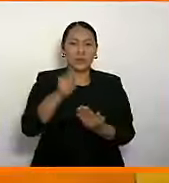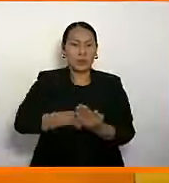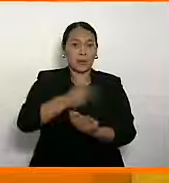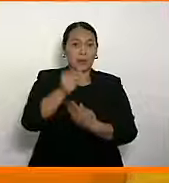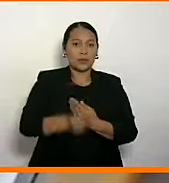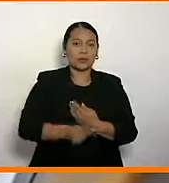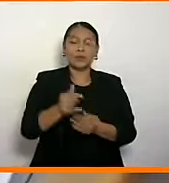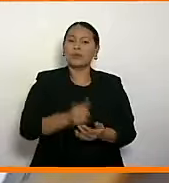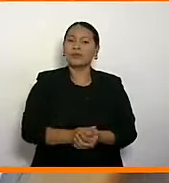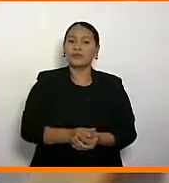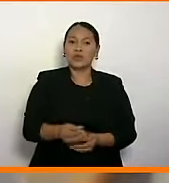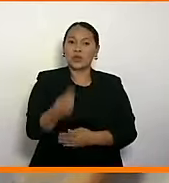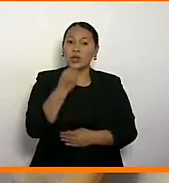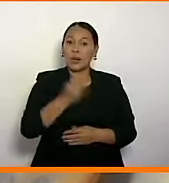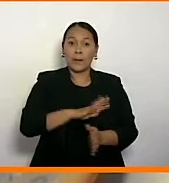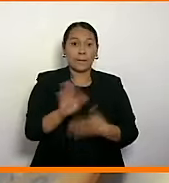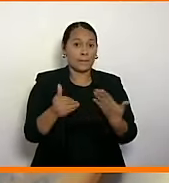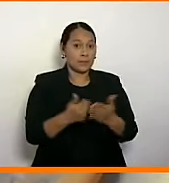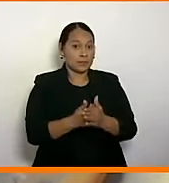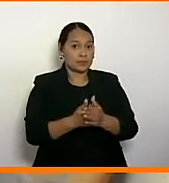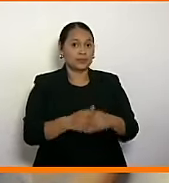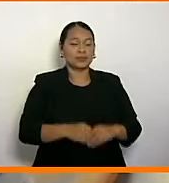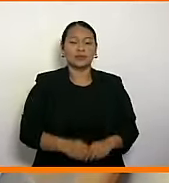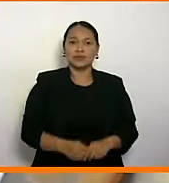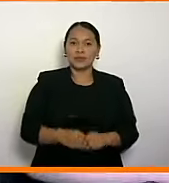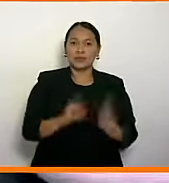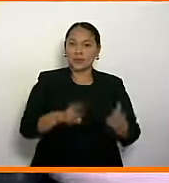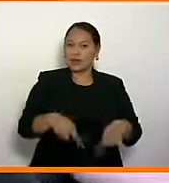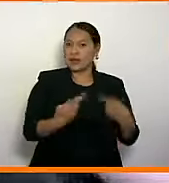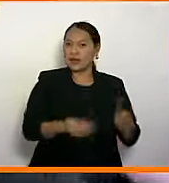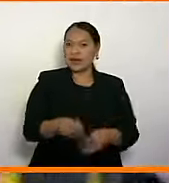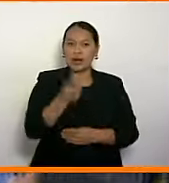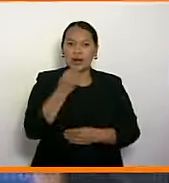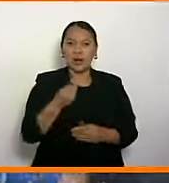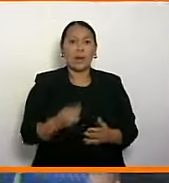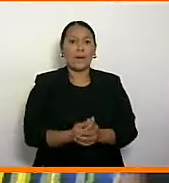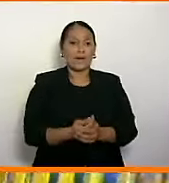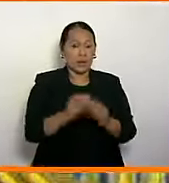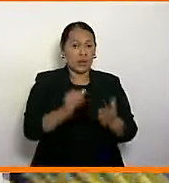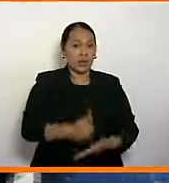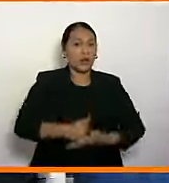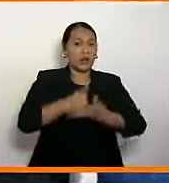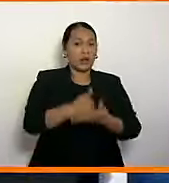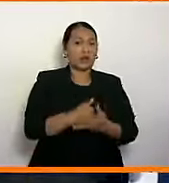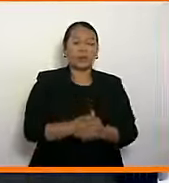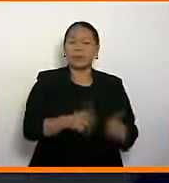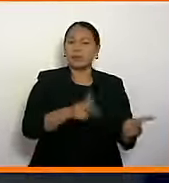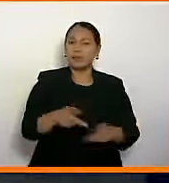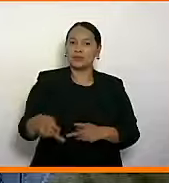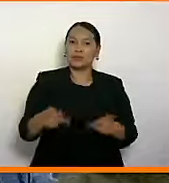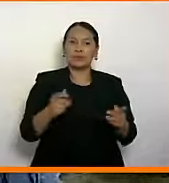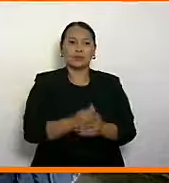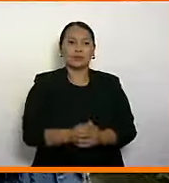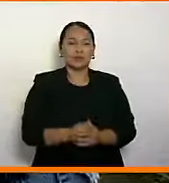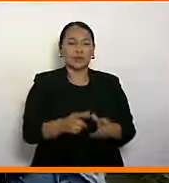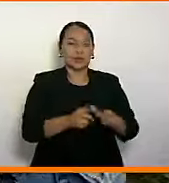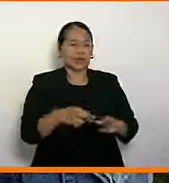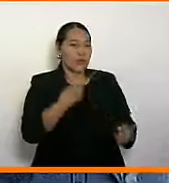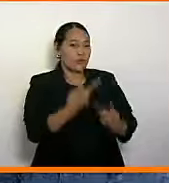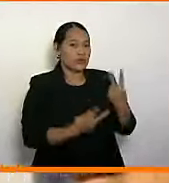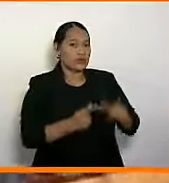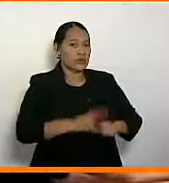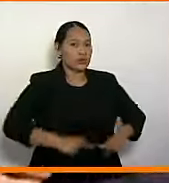Todos, que tiene como objetivo proporcionar una ración de comida nutritiva a personas que asisten a los centros de salud y hospitales del